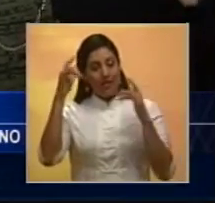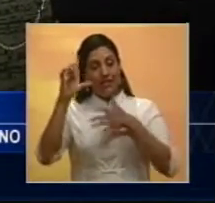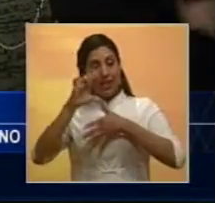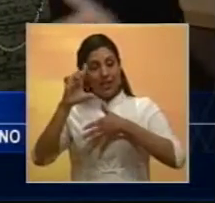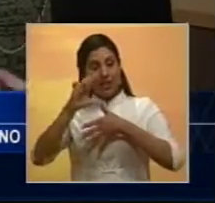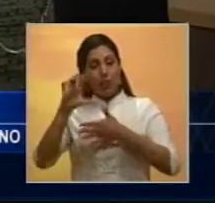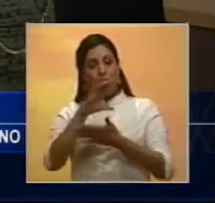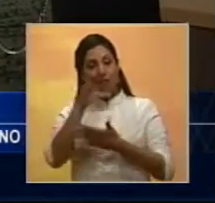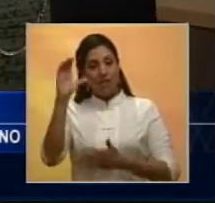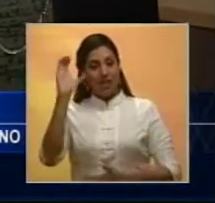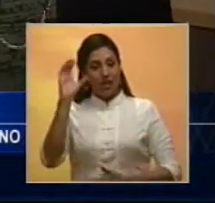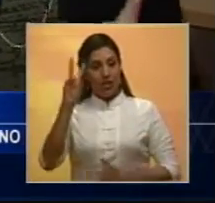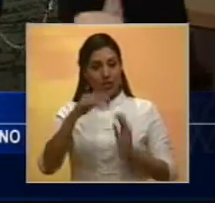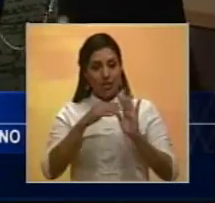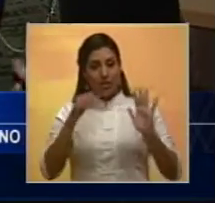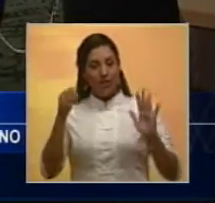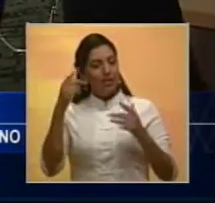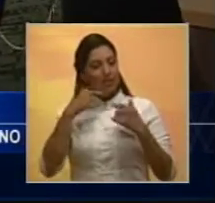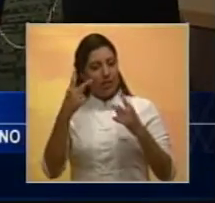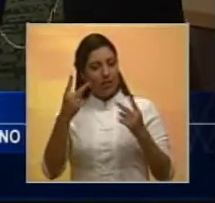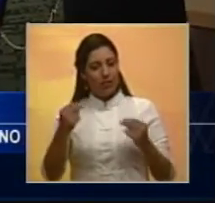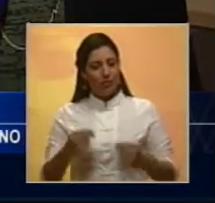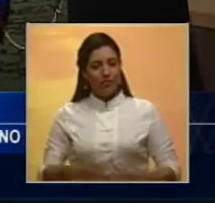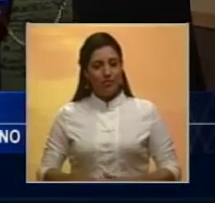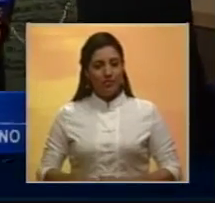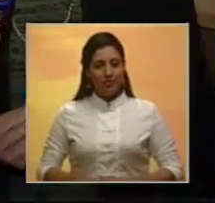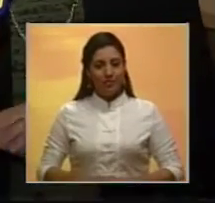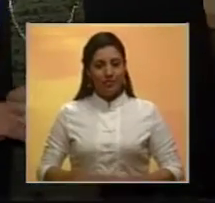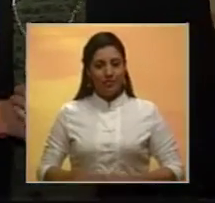Latinoamericano de Música Suena Caracas 2016. No se lo pierdan.